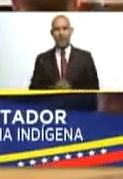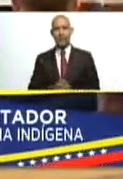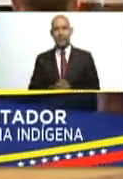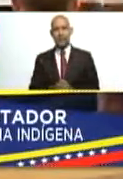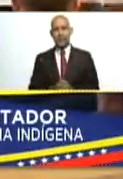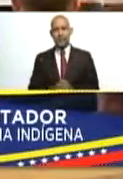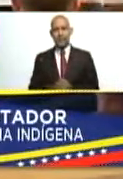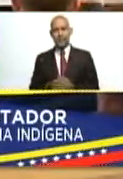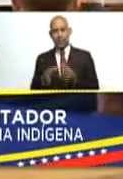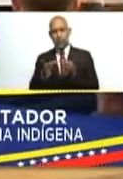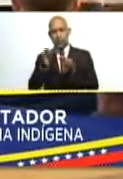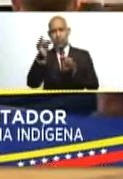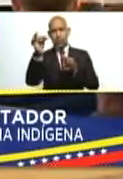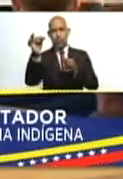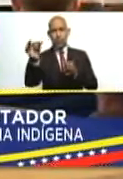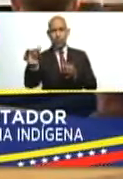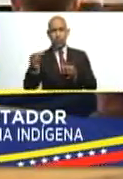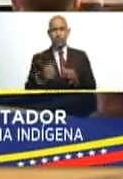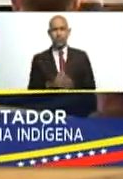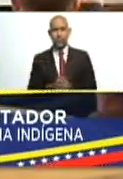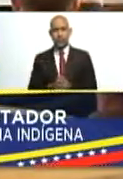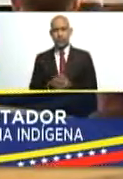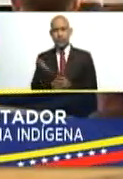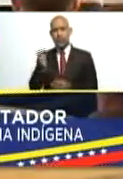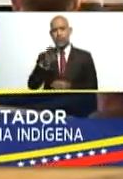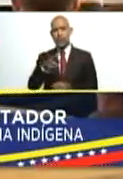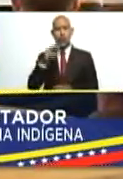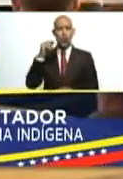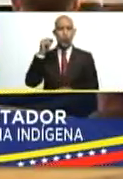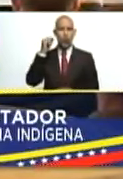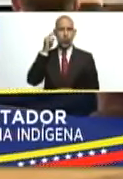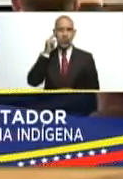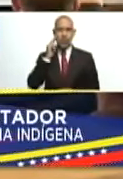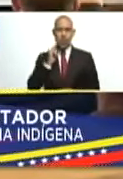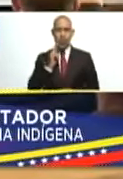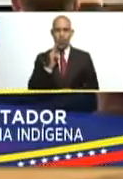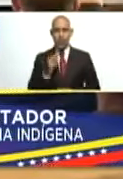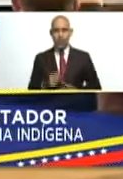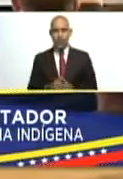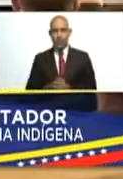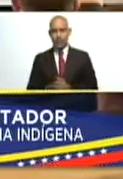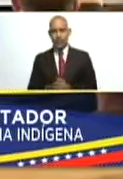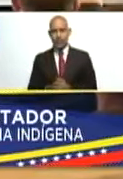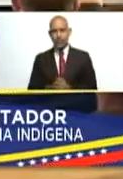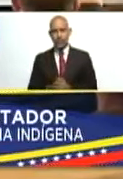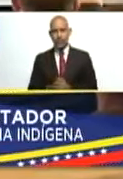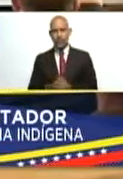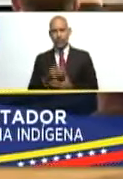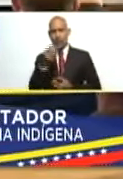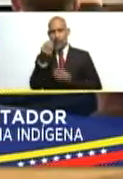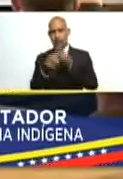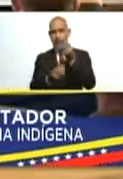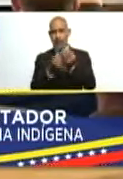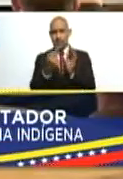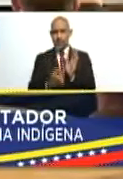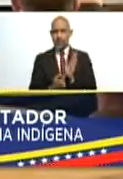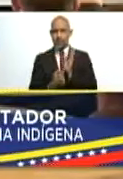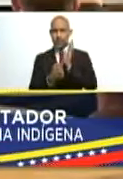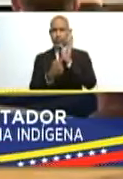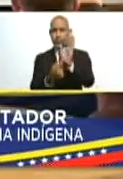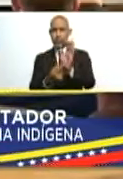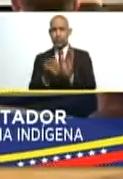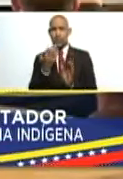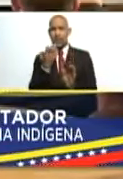Manigua. Así le tocó morir al libertador y entregar su ejemplo,